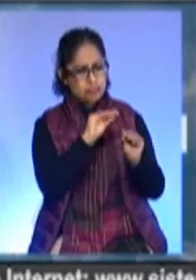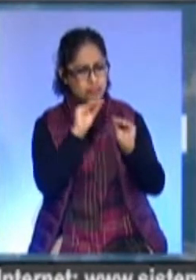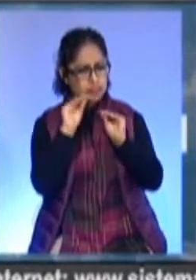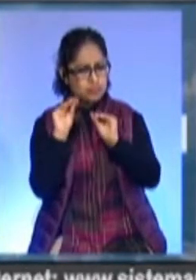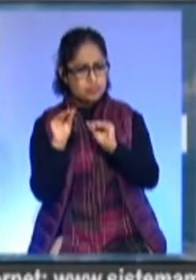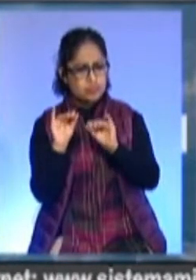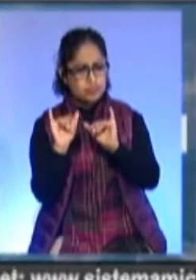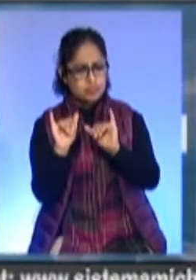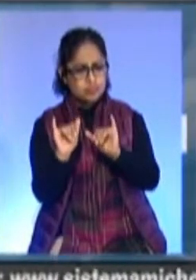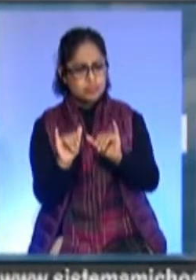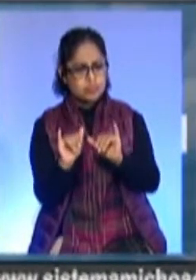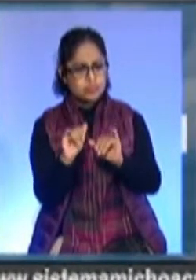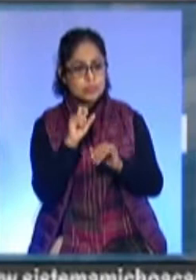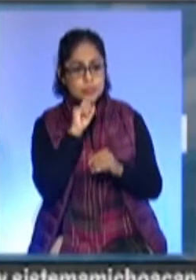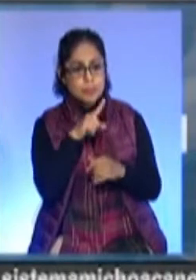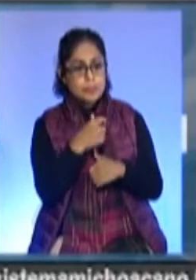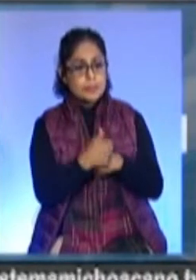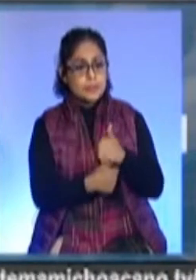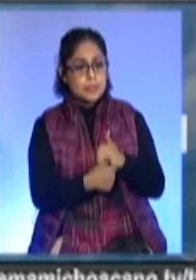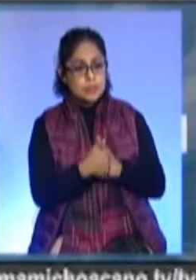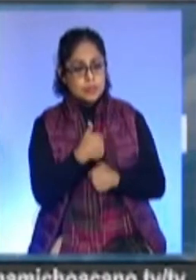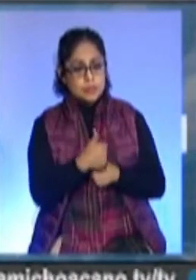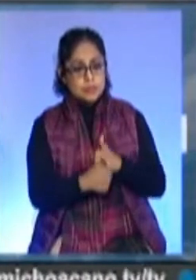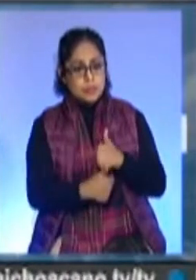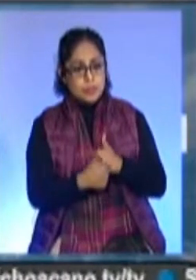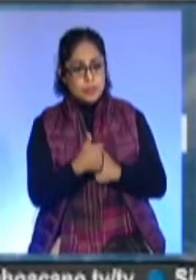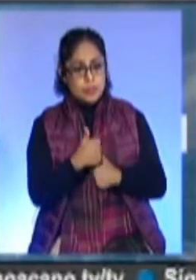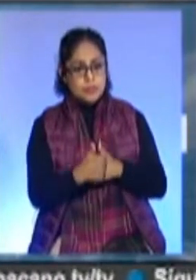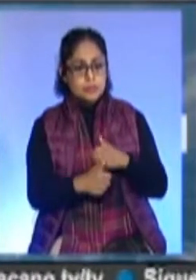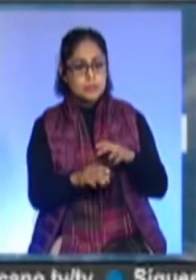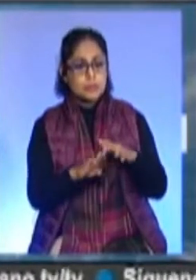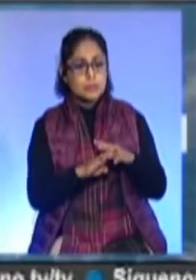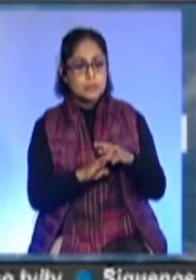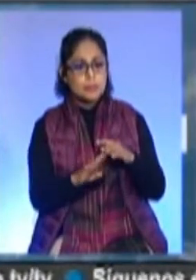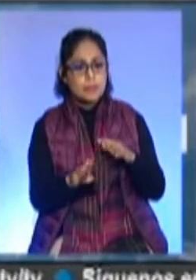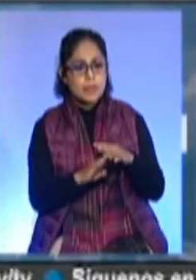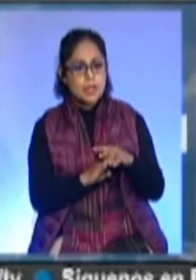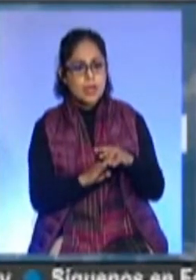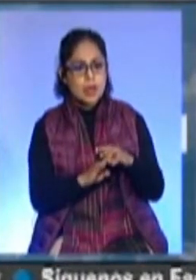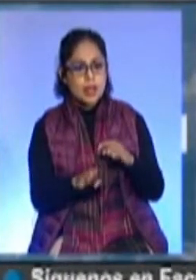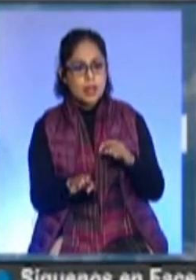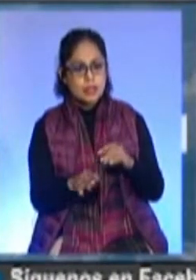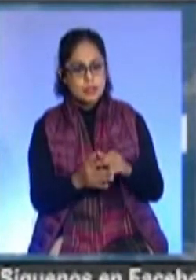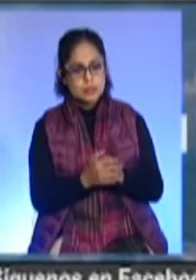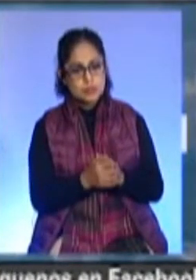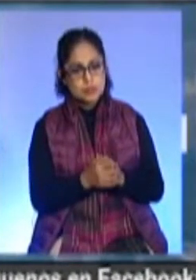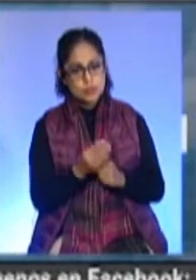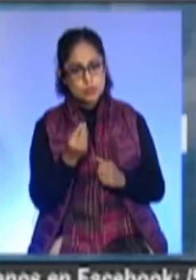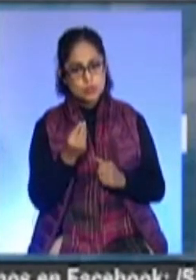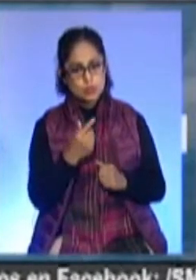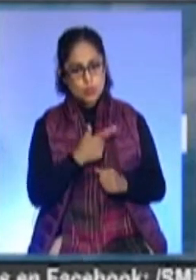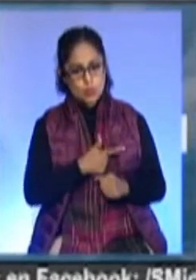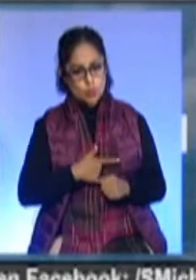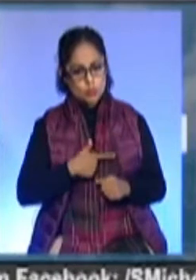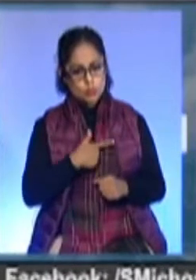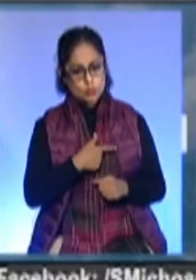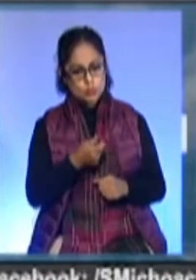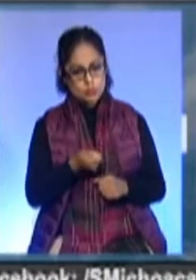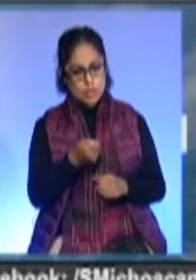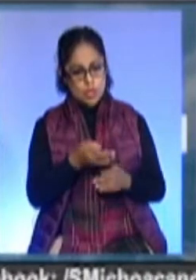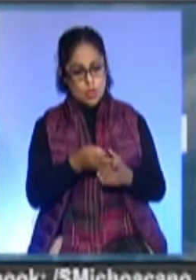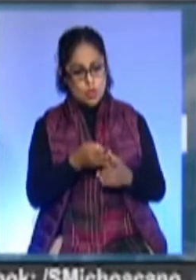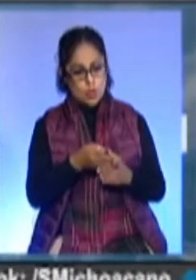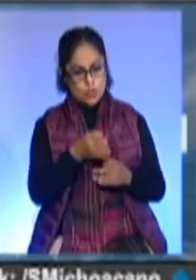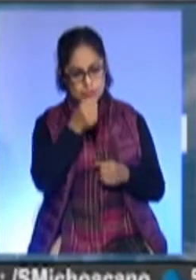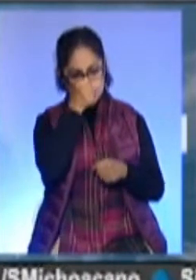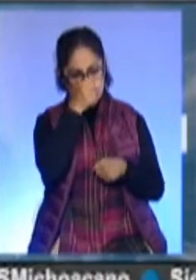destacó la participación de los migrantes dentro de la pandemia. Y es un gusto saludar el día de hoy a la titular de la